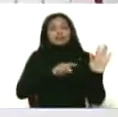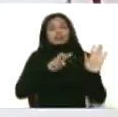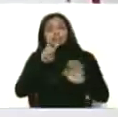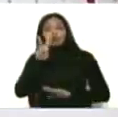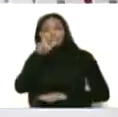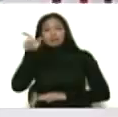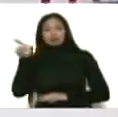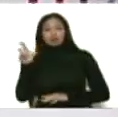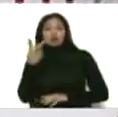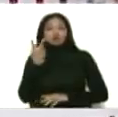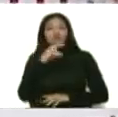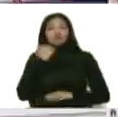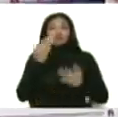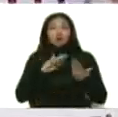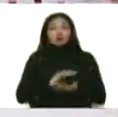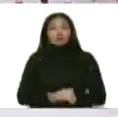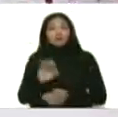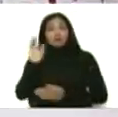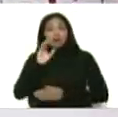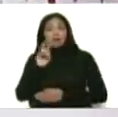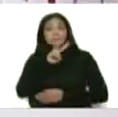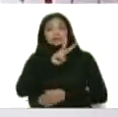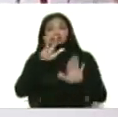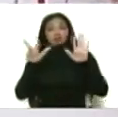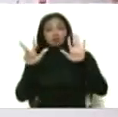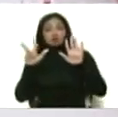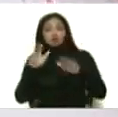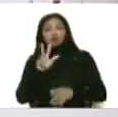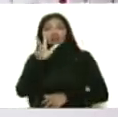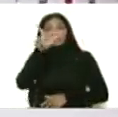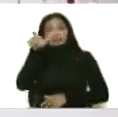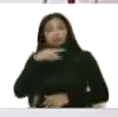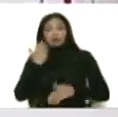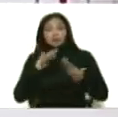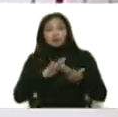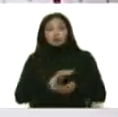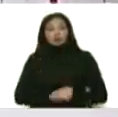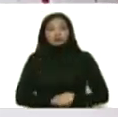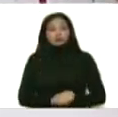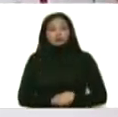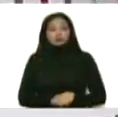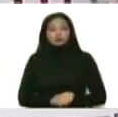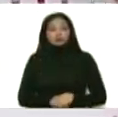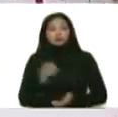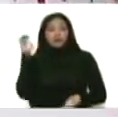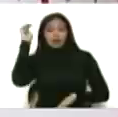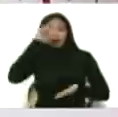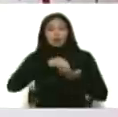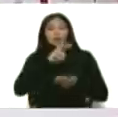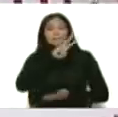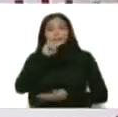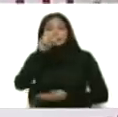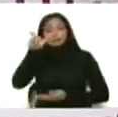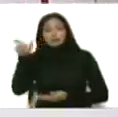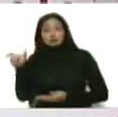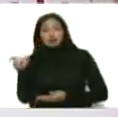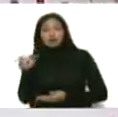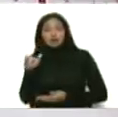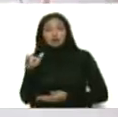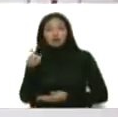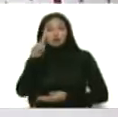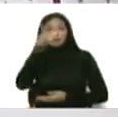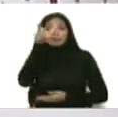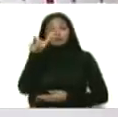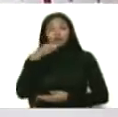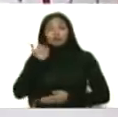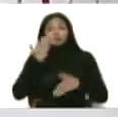2 fallecidos, Distrito Capital, 28 pacientes con 3 fallecidos, Estado Aragua, 20 pacientes con 1